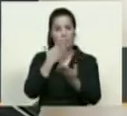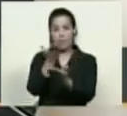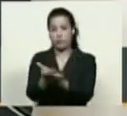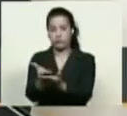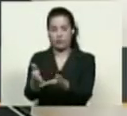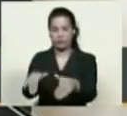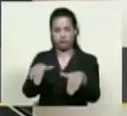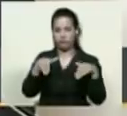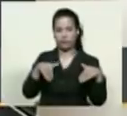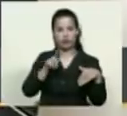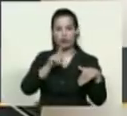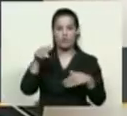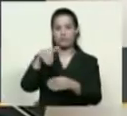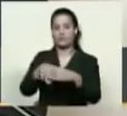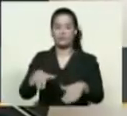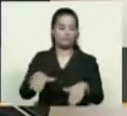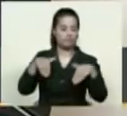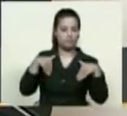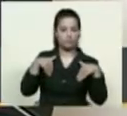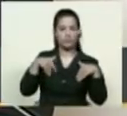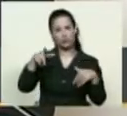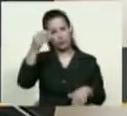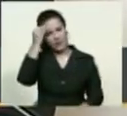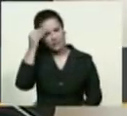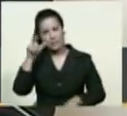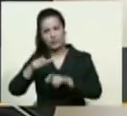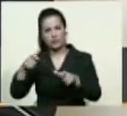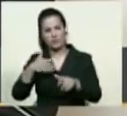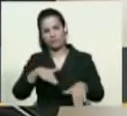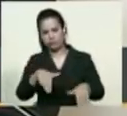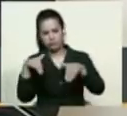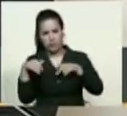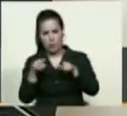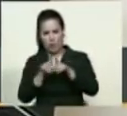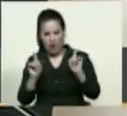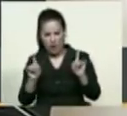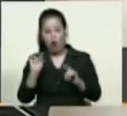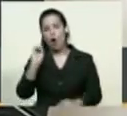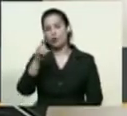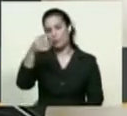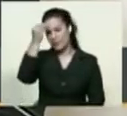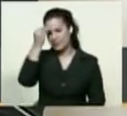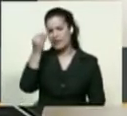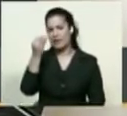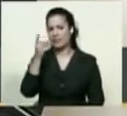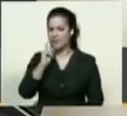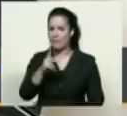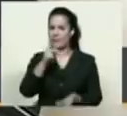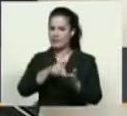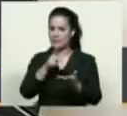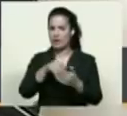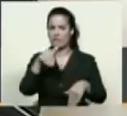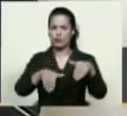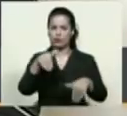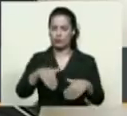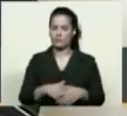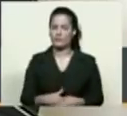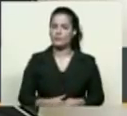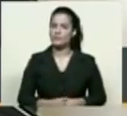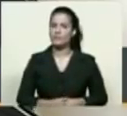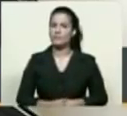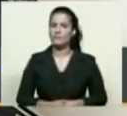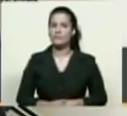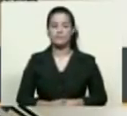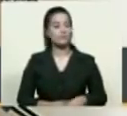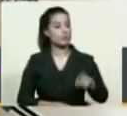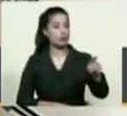las elecciones. Desde su punto de vista, la importancia de la participación en estas elecciones. Usted tiene